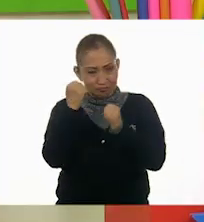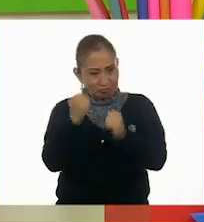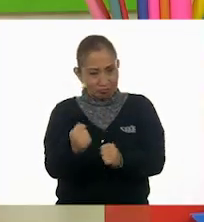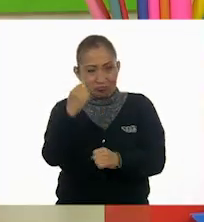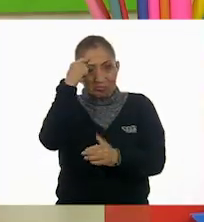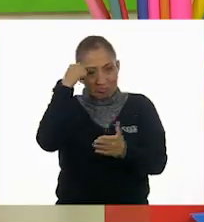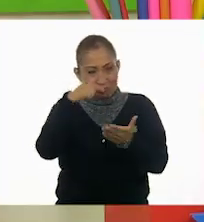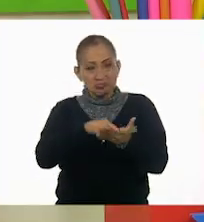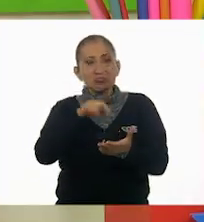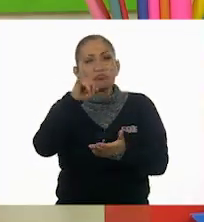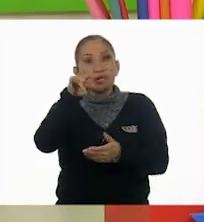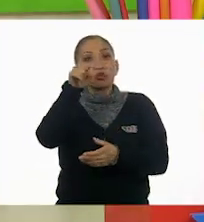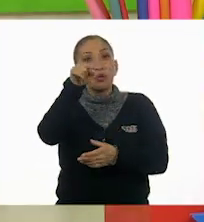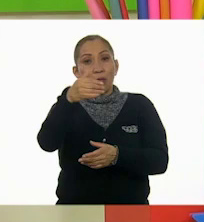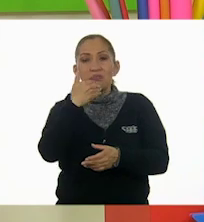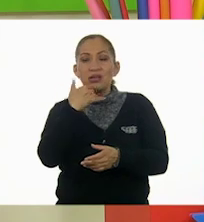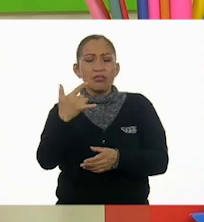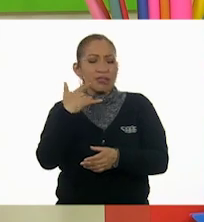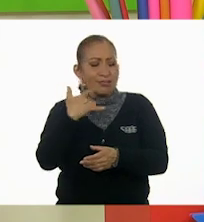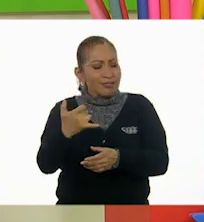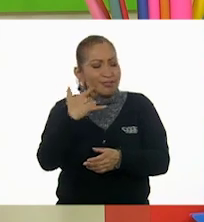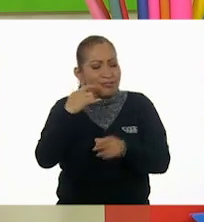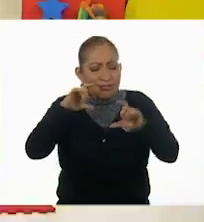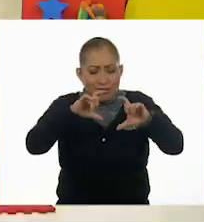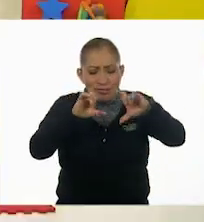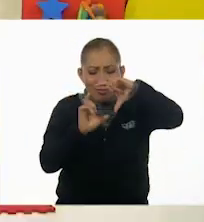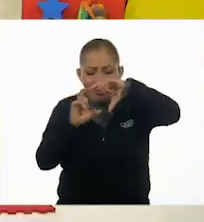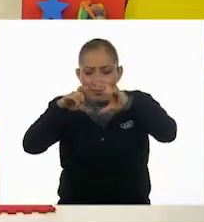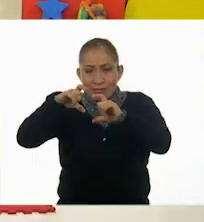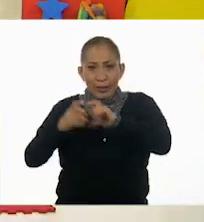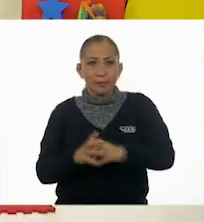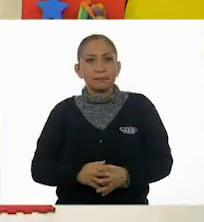que sí. Siempre hacen su mayor esfuerzo.